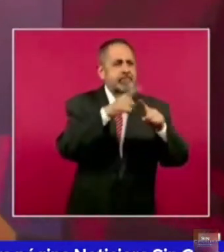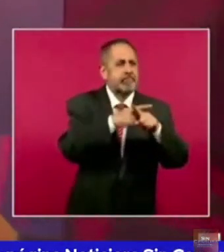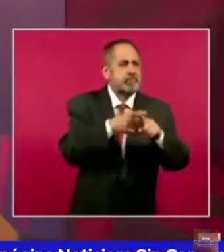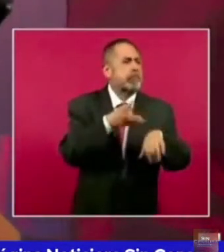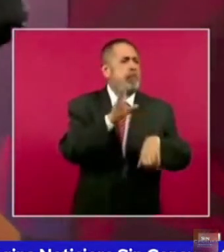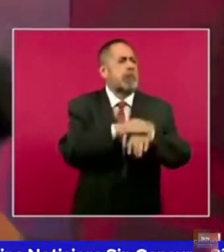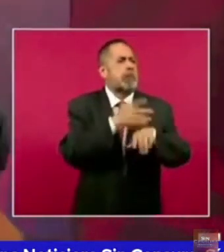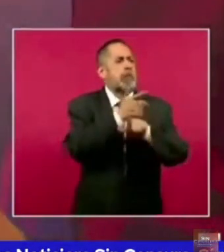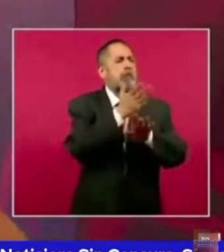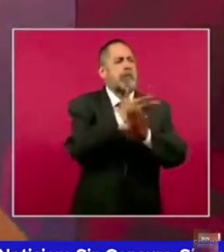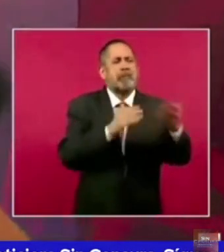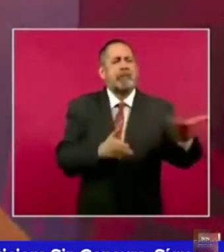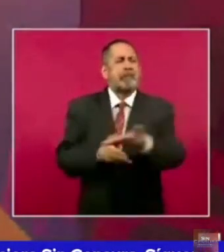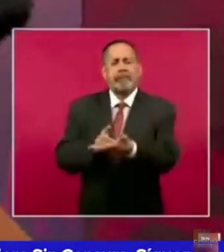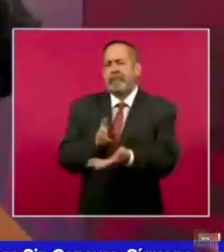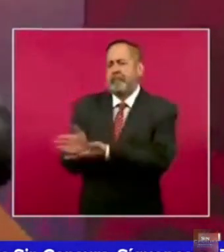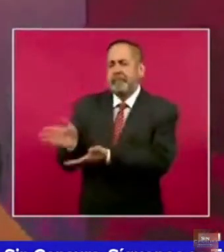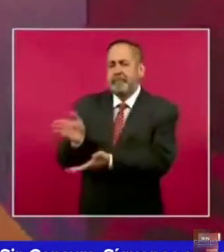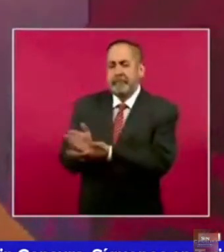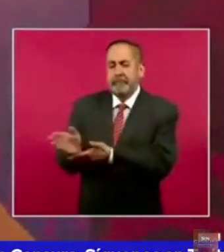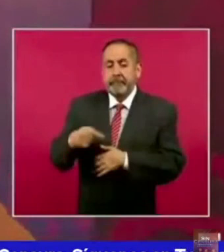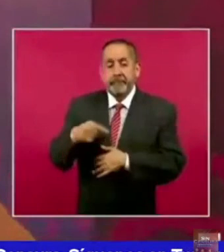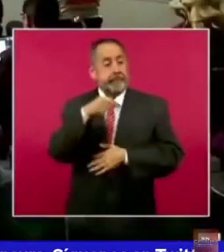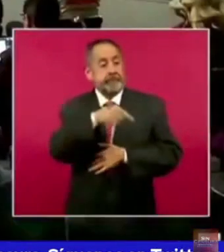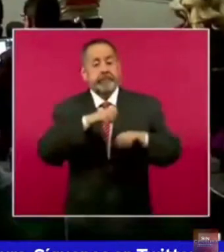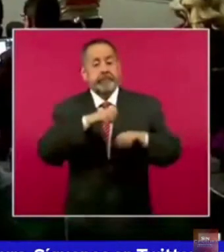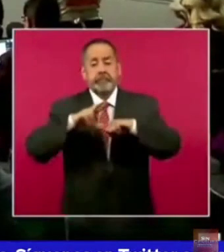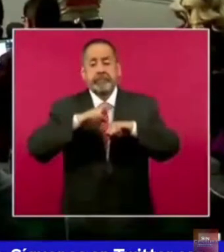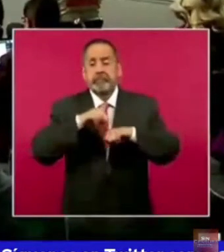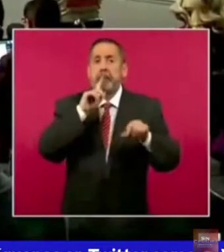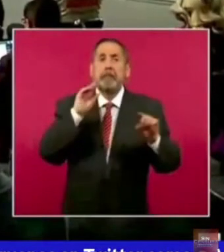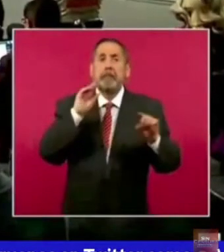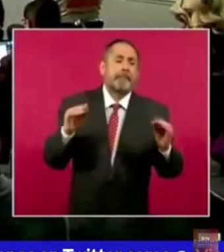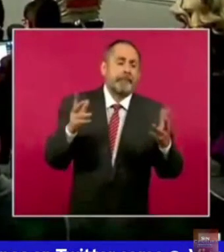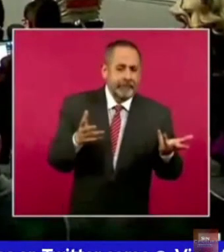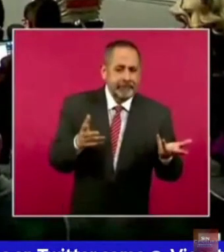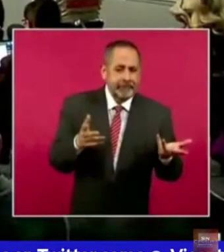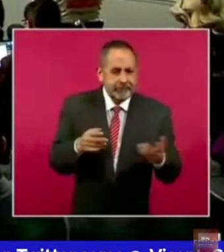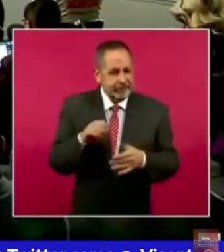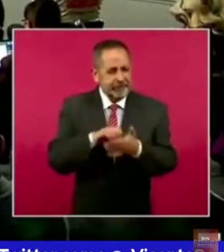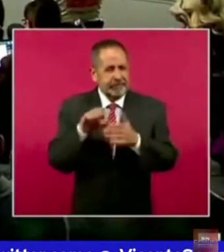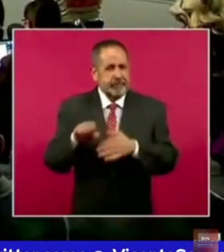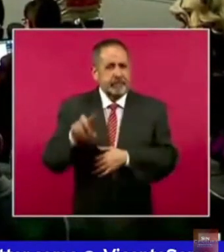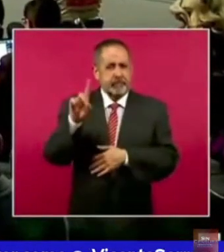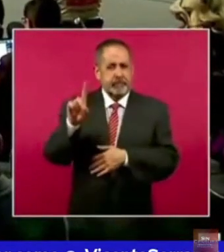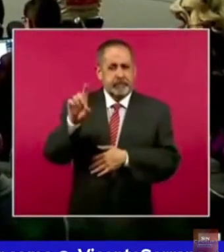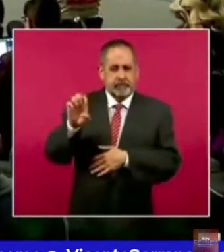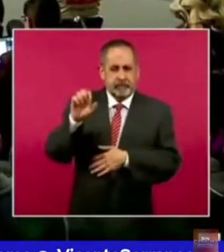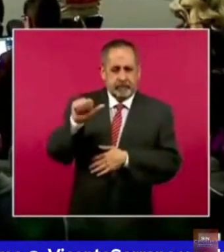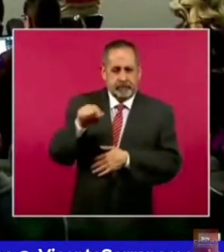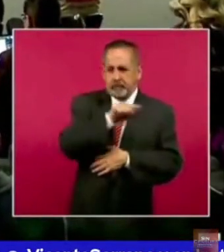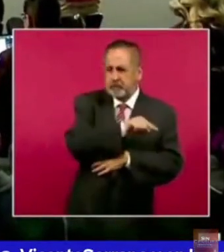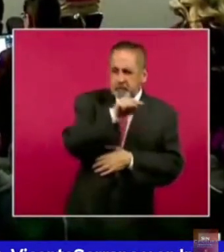de Estados Unidos como la DEA y llevaran a cabo